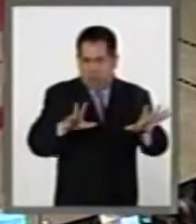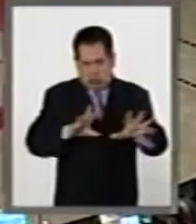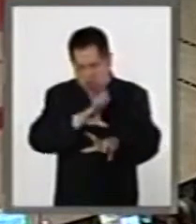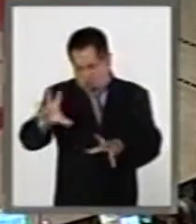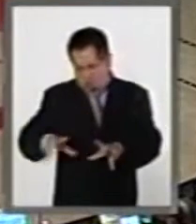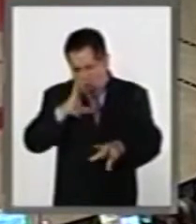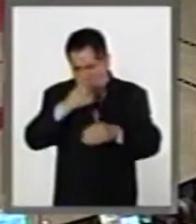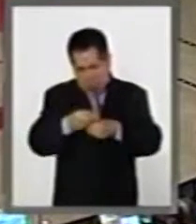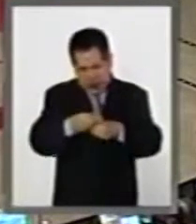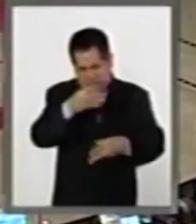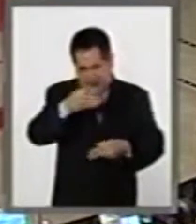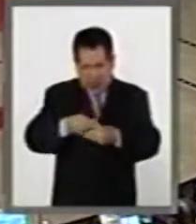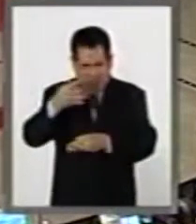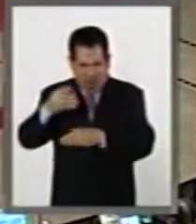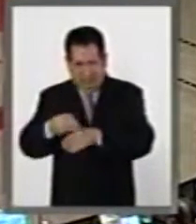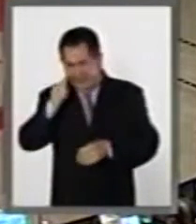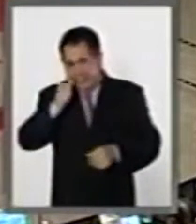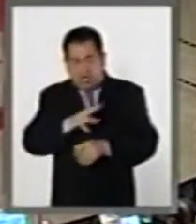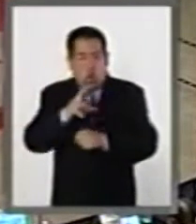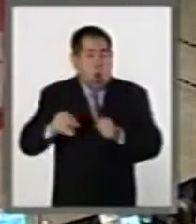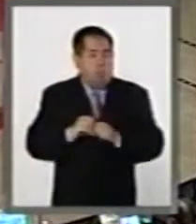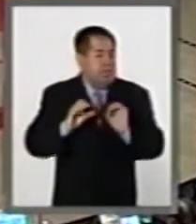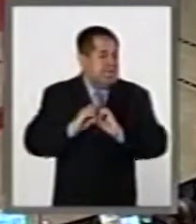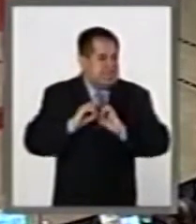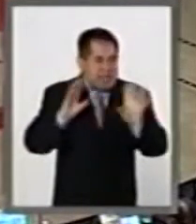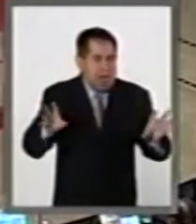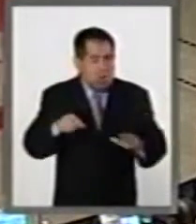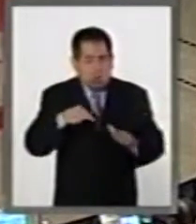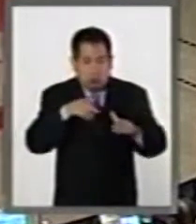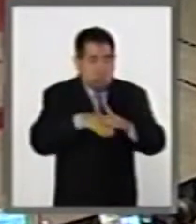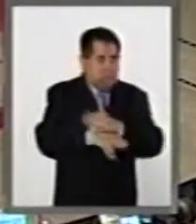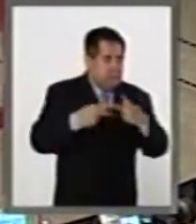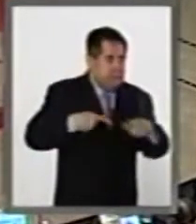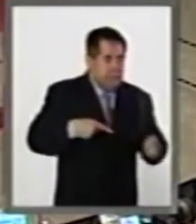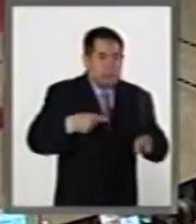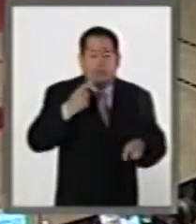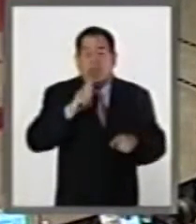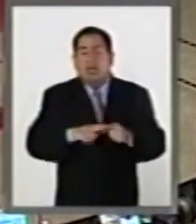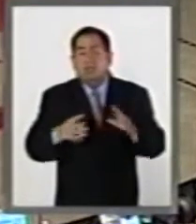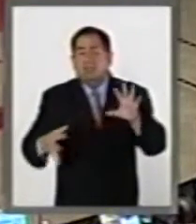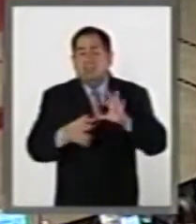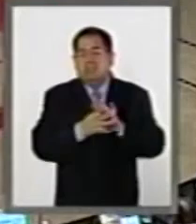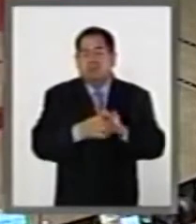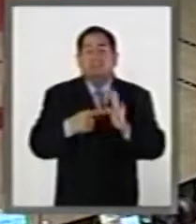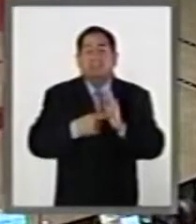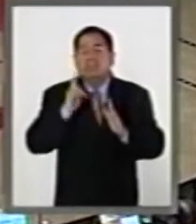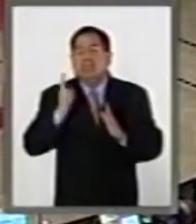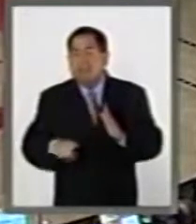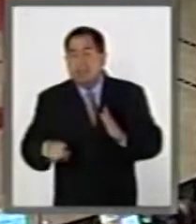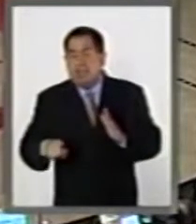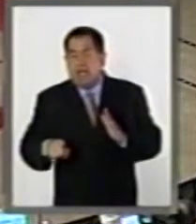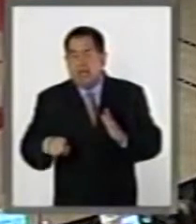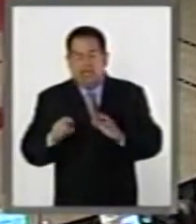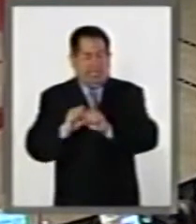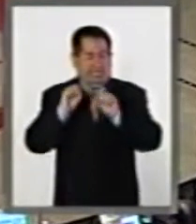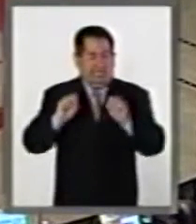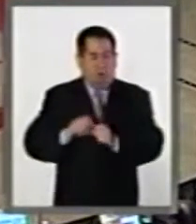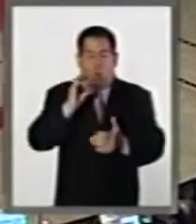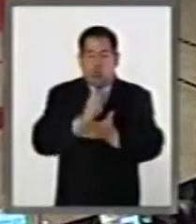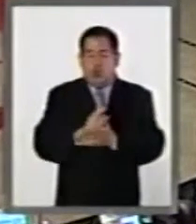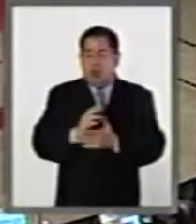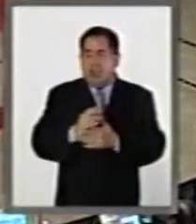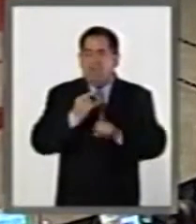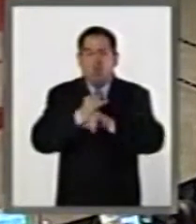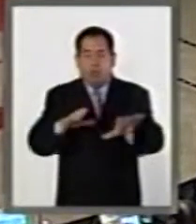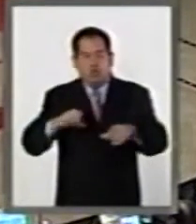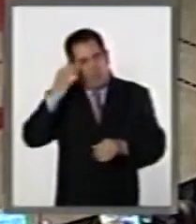persona que ingrese al sistema penitenciario. Lo anterior de conformidad con lo que establece el Sistema Único de Información